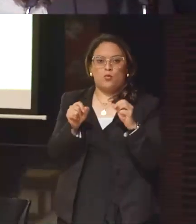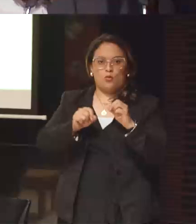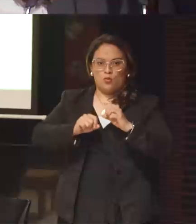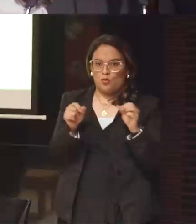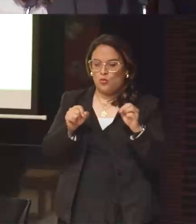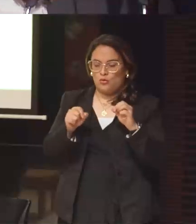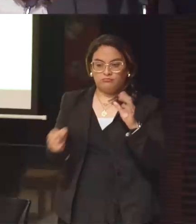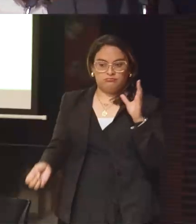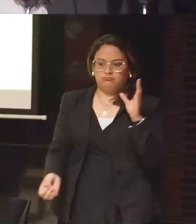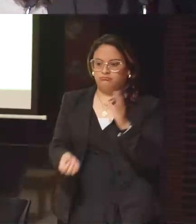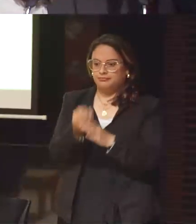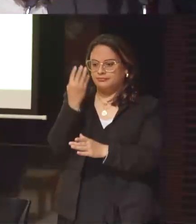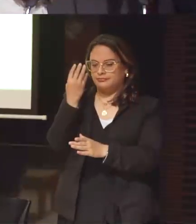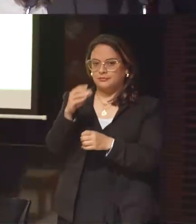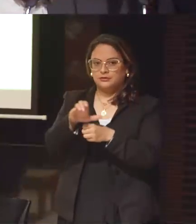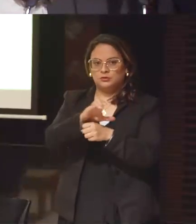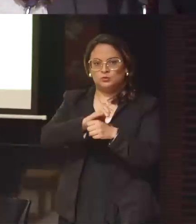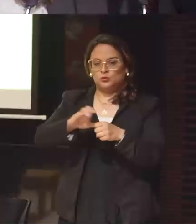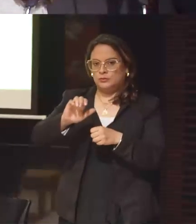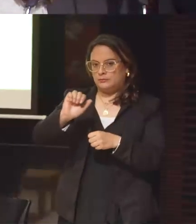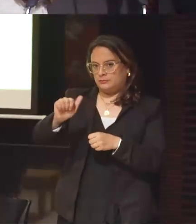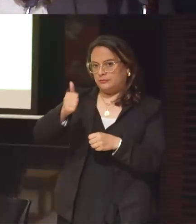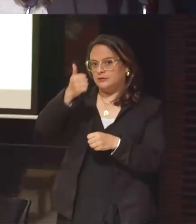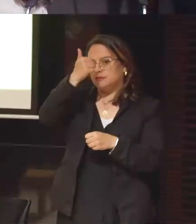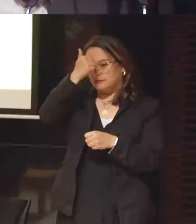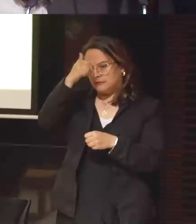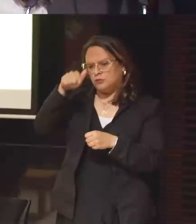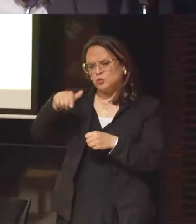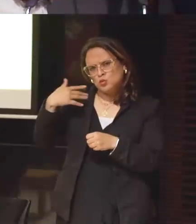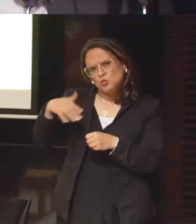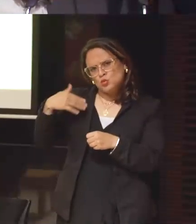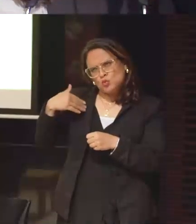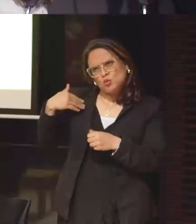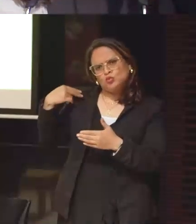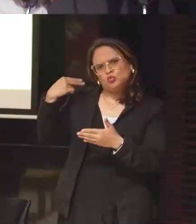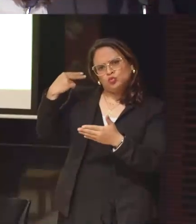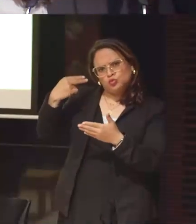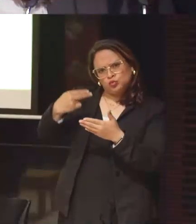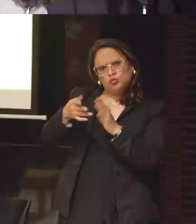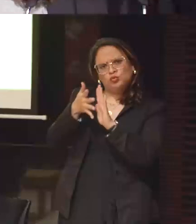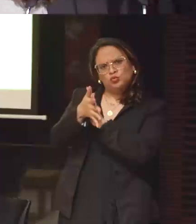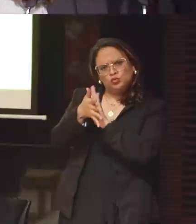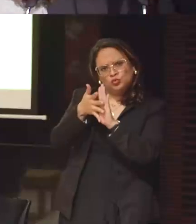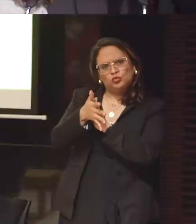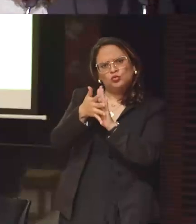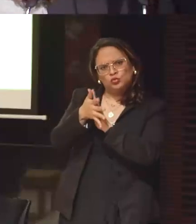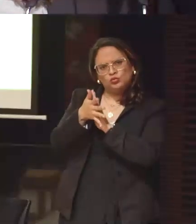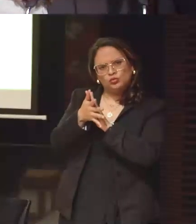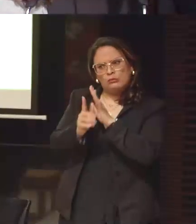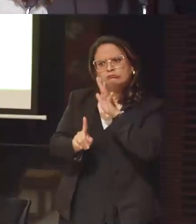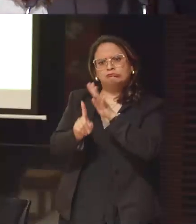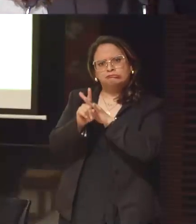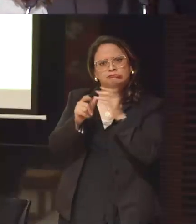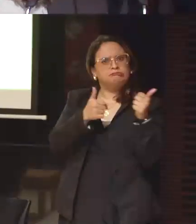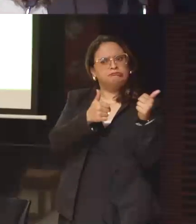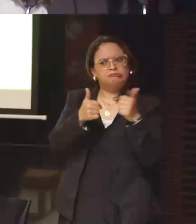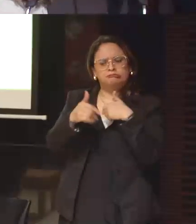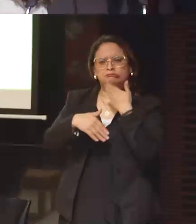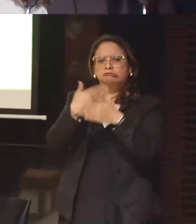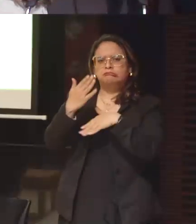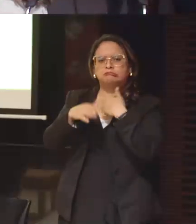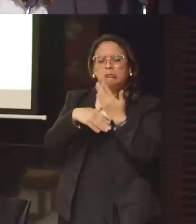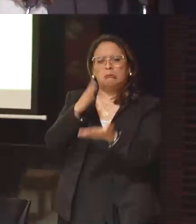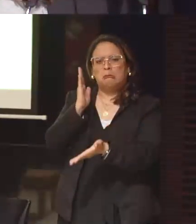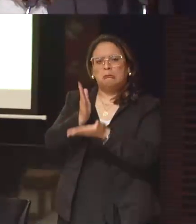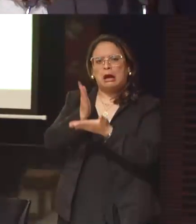ciudad, aquí tuvimos los momentos más prósperos de la ciudad, pero también los más complejos por lo que ocurrió al haber